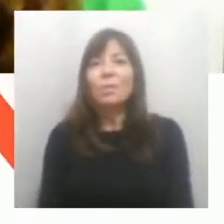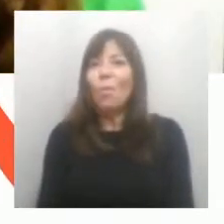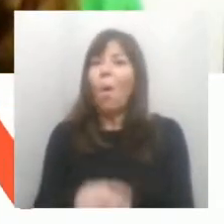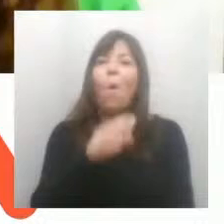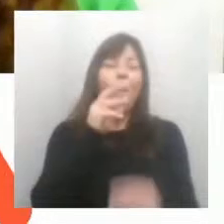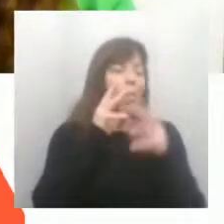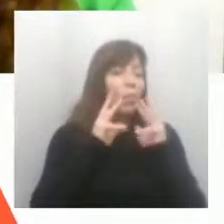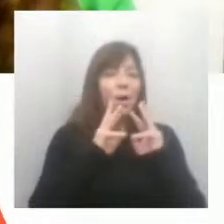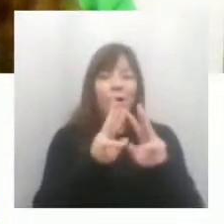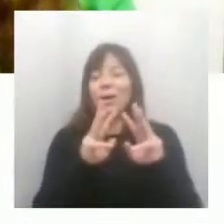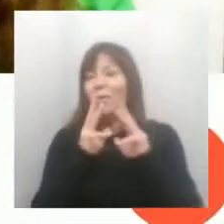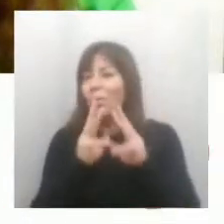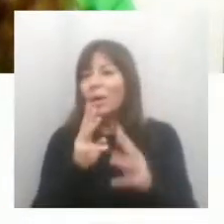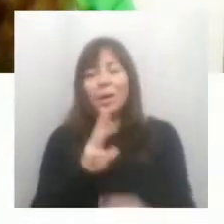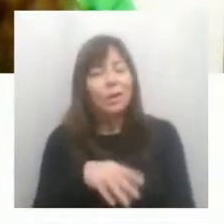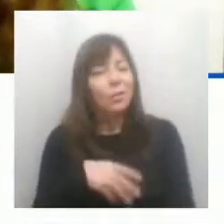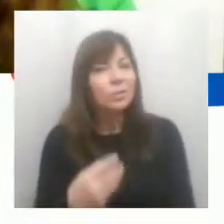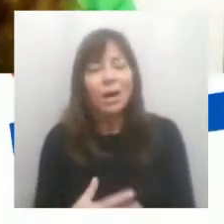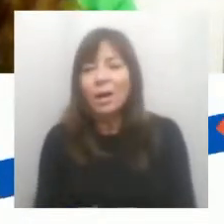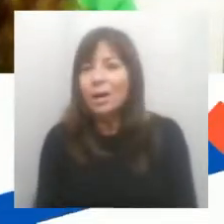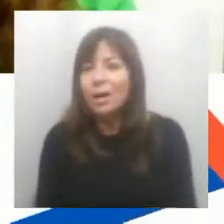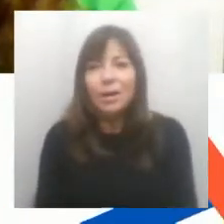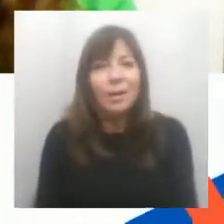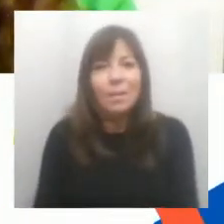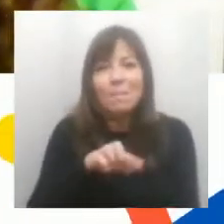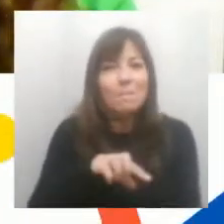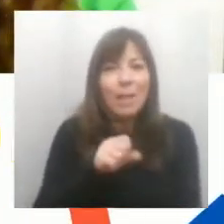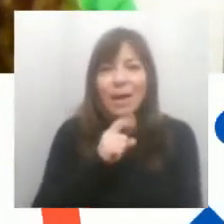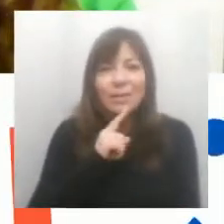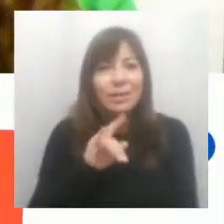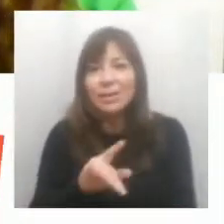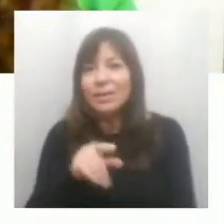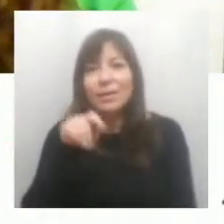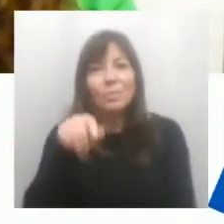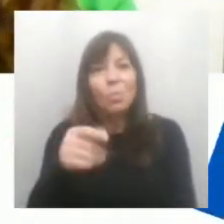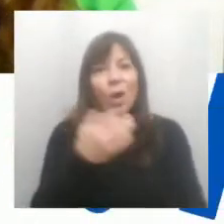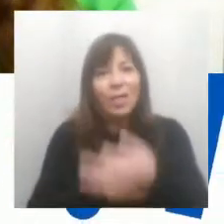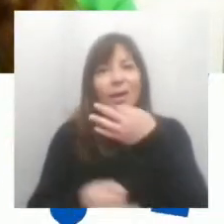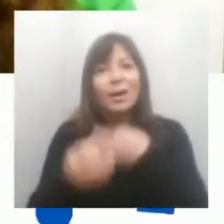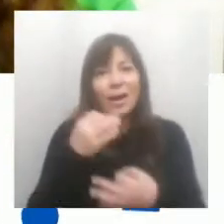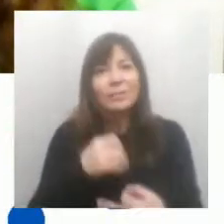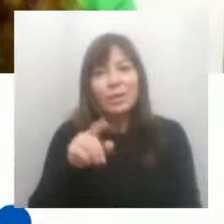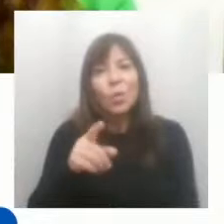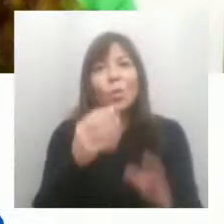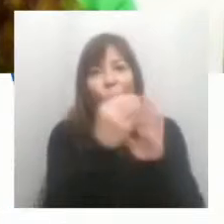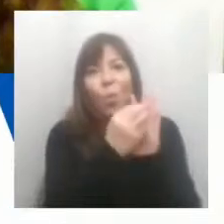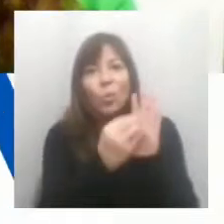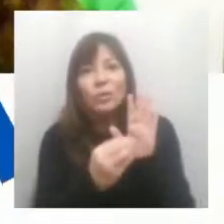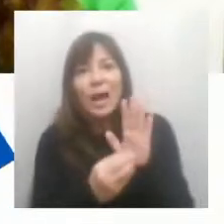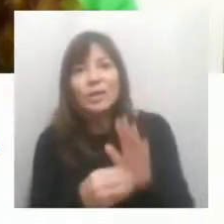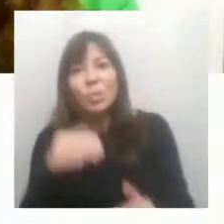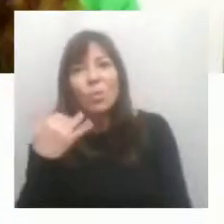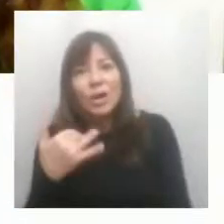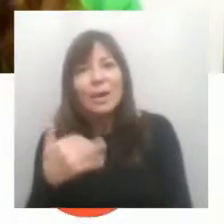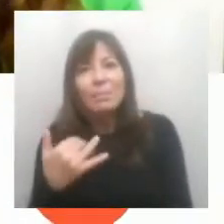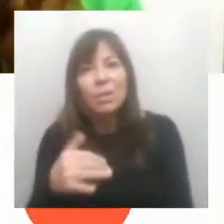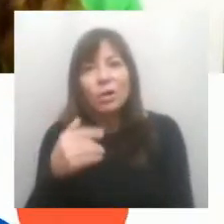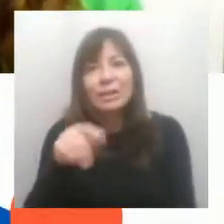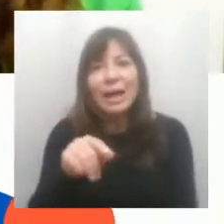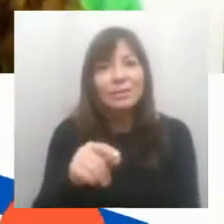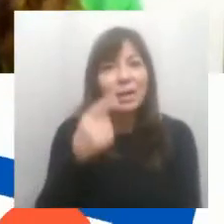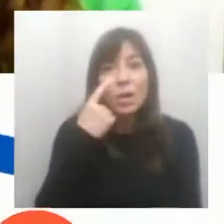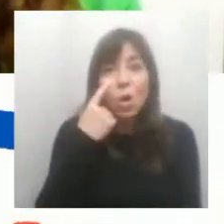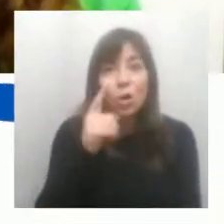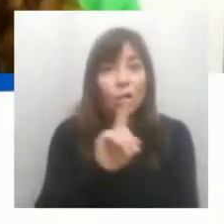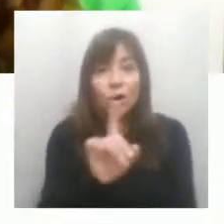Se Buenísimo, pasó. se pasó. Sí, Pati ahí estuvo presente y nos puede relatar esto. En realidad es un dato que muchas personas no lo conocen